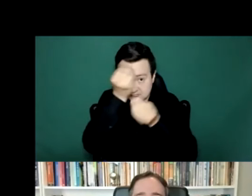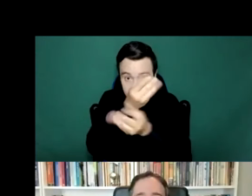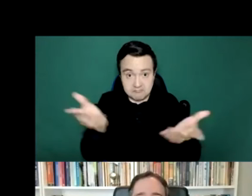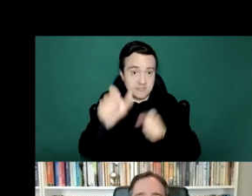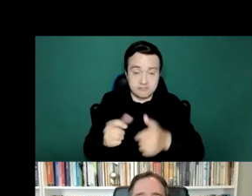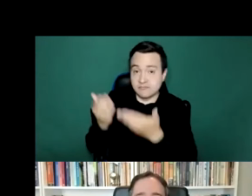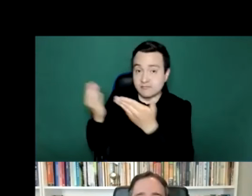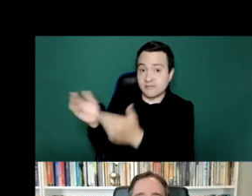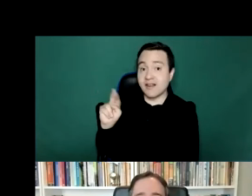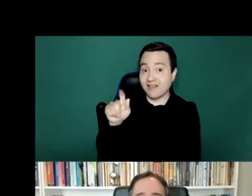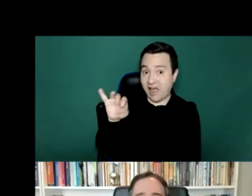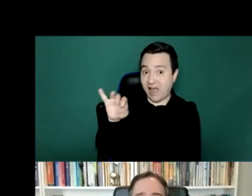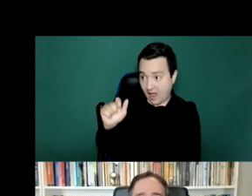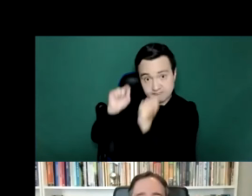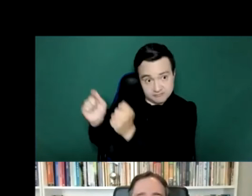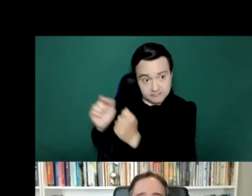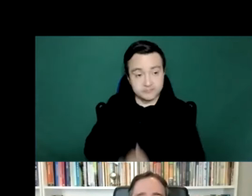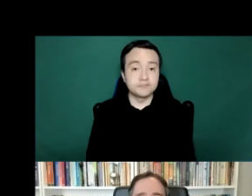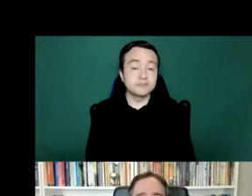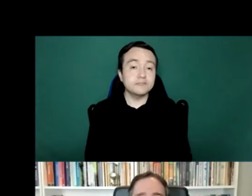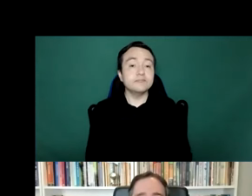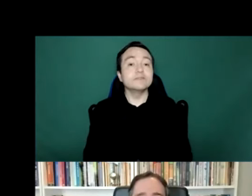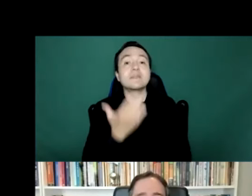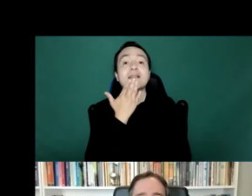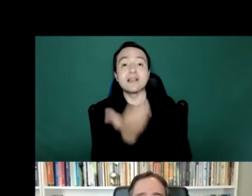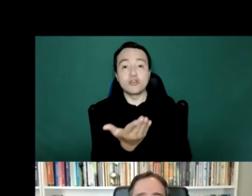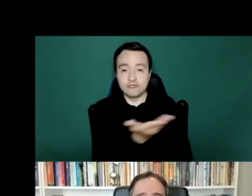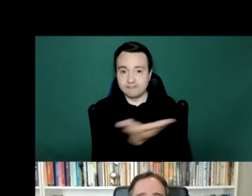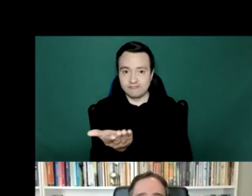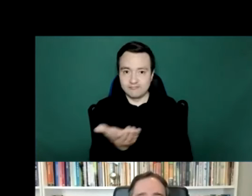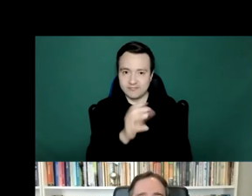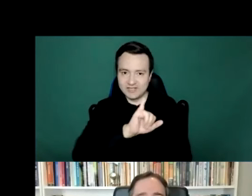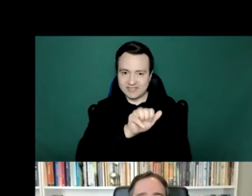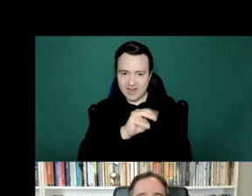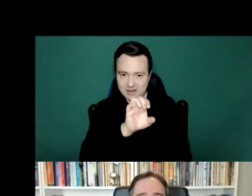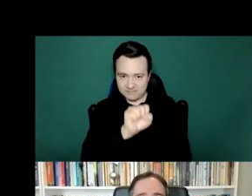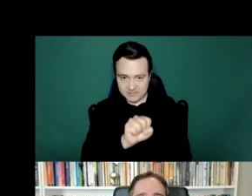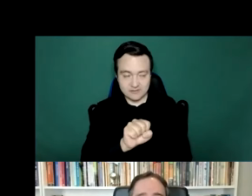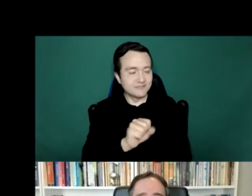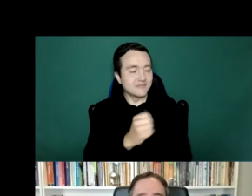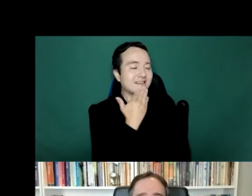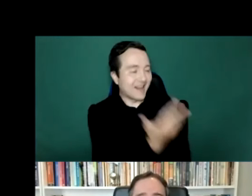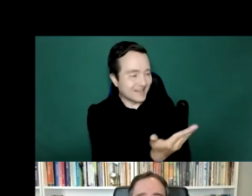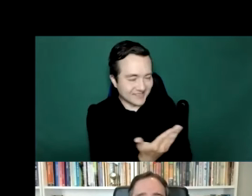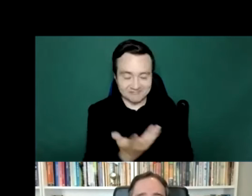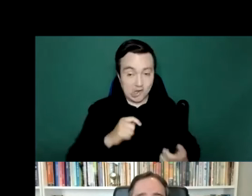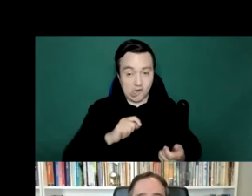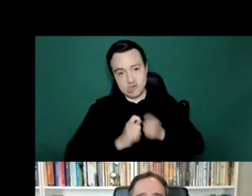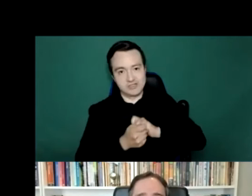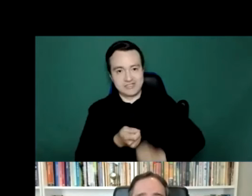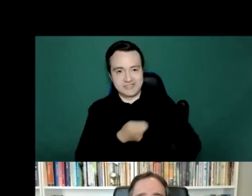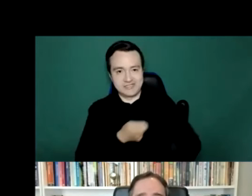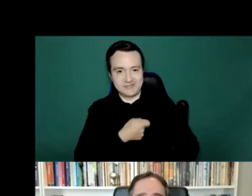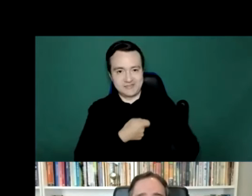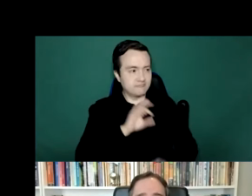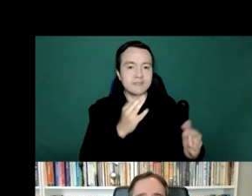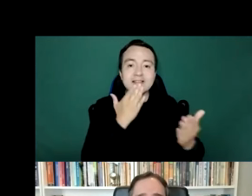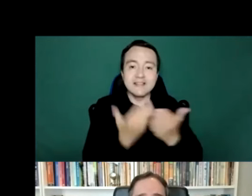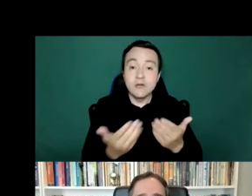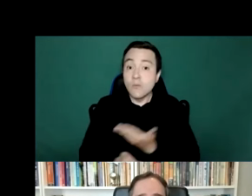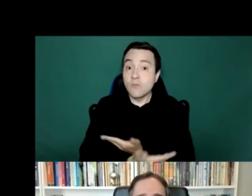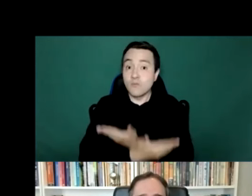Natalia, tiene usted la palabra. Thank you, James. And I'm sorry, gracias, James. Y buenos días a todos y todas. Thank